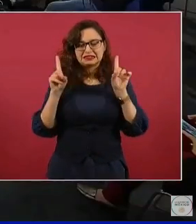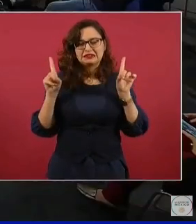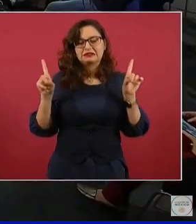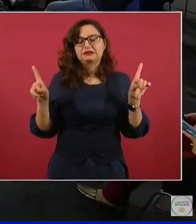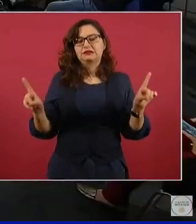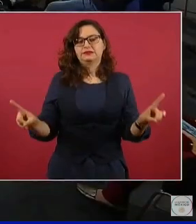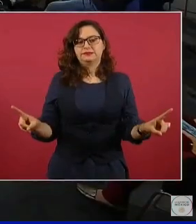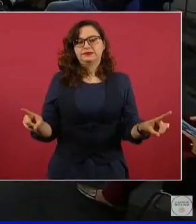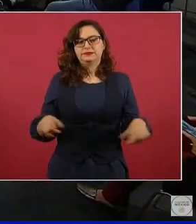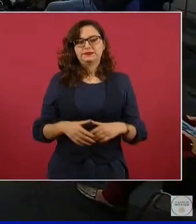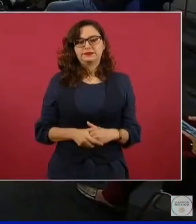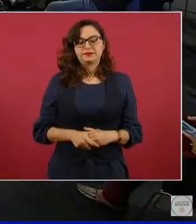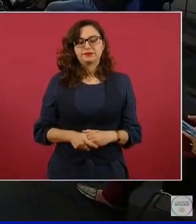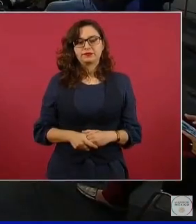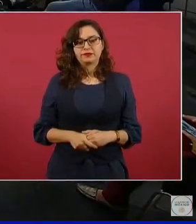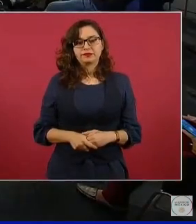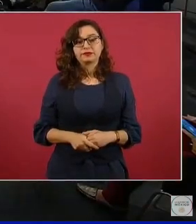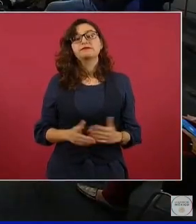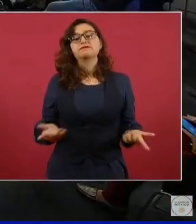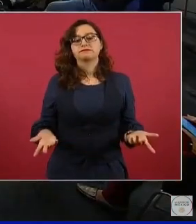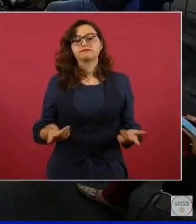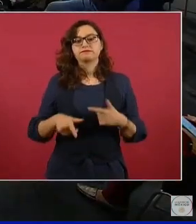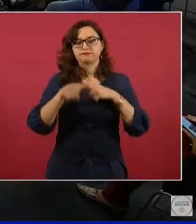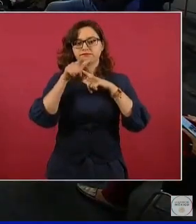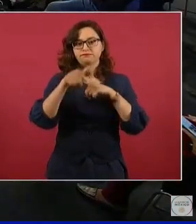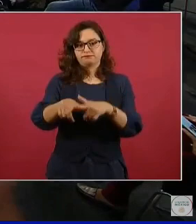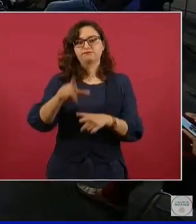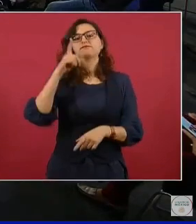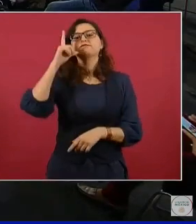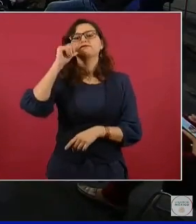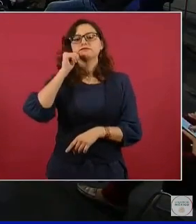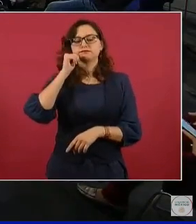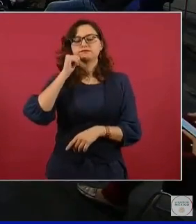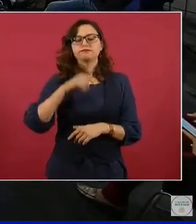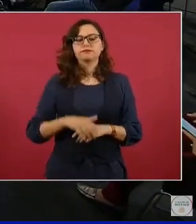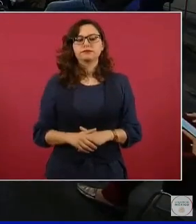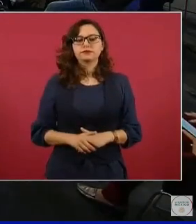Ya nos quedamos entonces para mañana. ¿Eh?